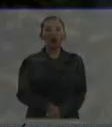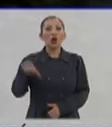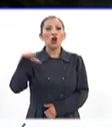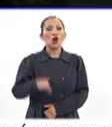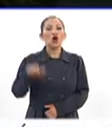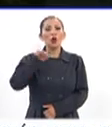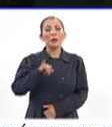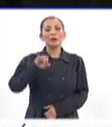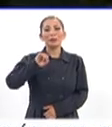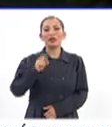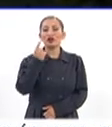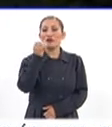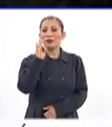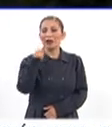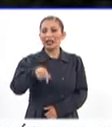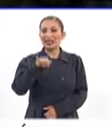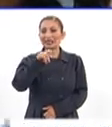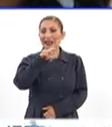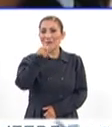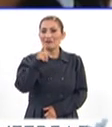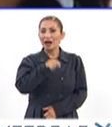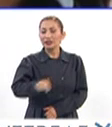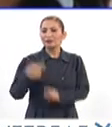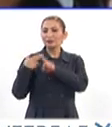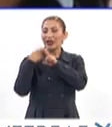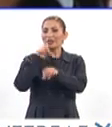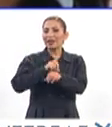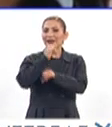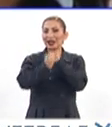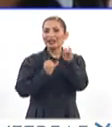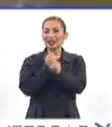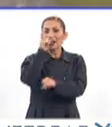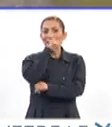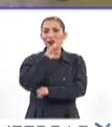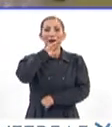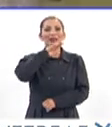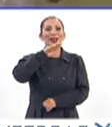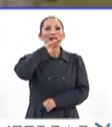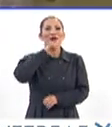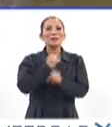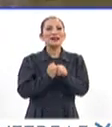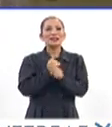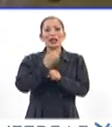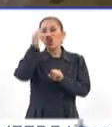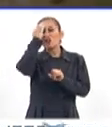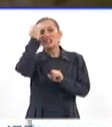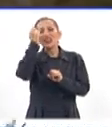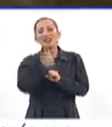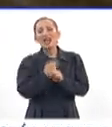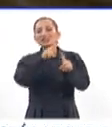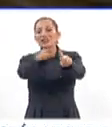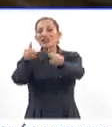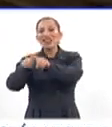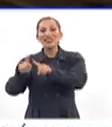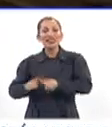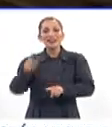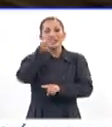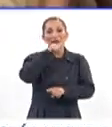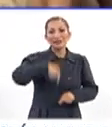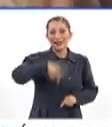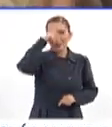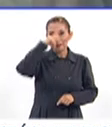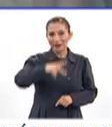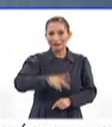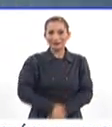Hoy, jueves 21 de febrero en Interfaz, conmemoramos el Día Internacional de la Lengua Materna con un reportaje donde conoceremos la diversidad lingüística de nuestro